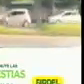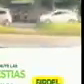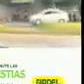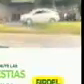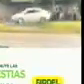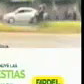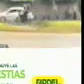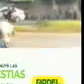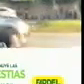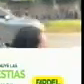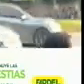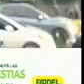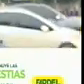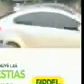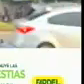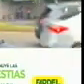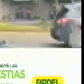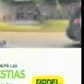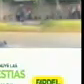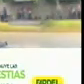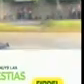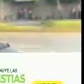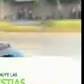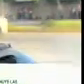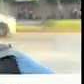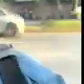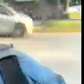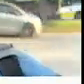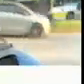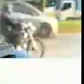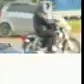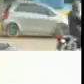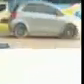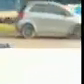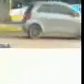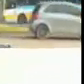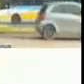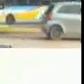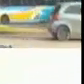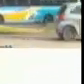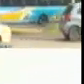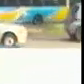cuánto tiempo pasó para poder dejar la bebida? Sí, yo pasé como mis 20 años.